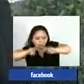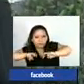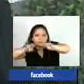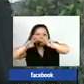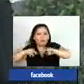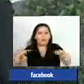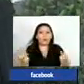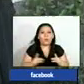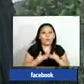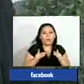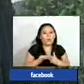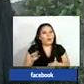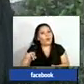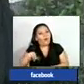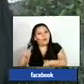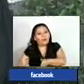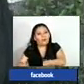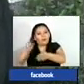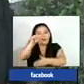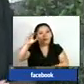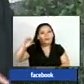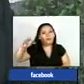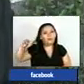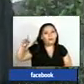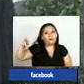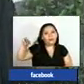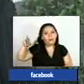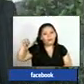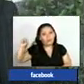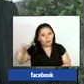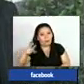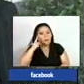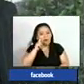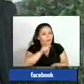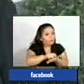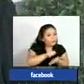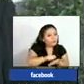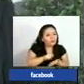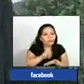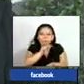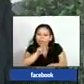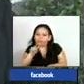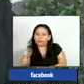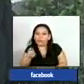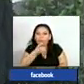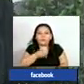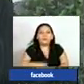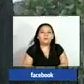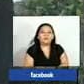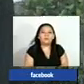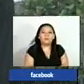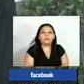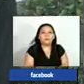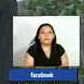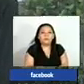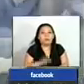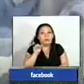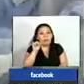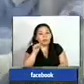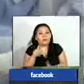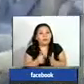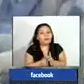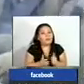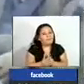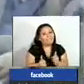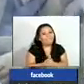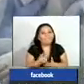igual que en comprasal del Ministerio de Hacienda, para ir haciendo una trazabilidad de la información. Dentro de las dificultades que